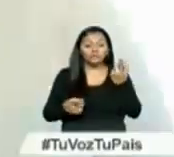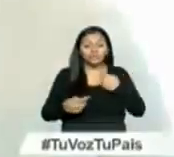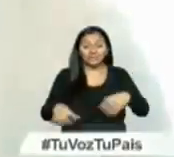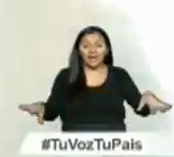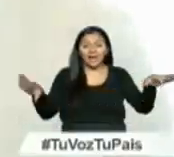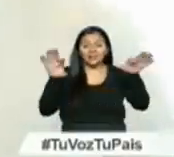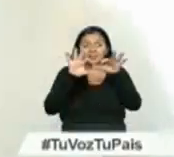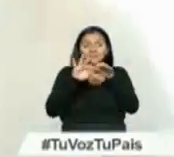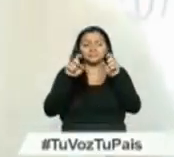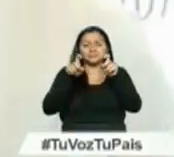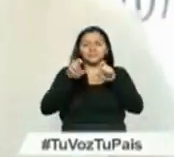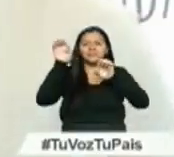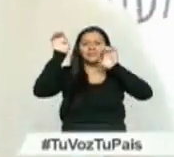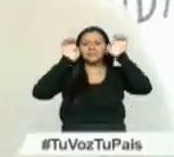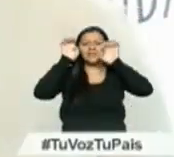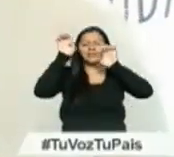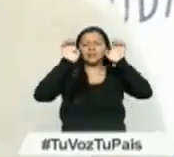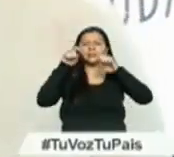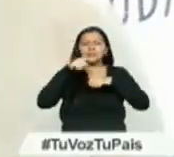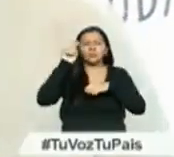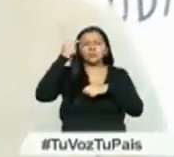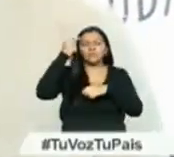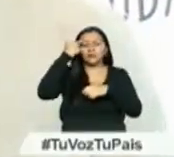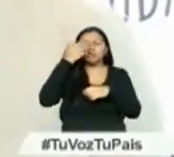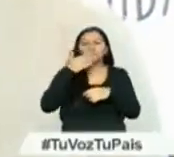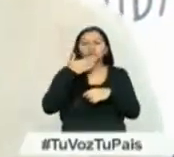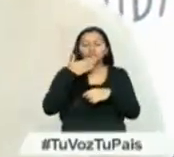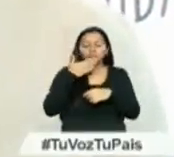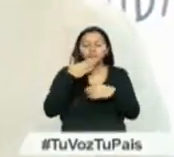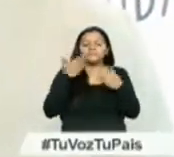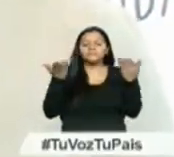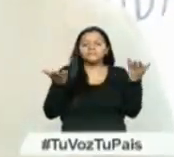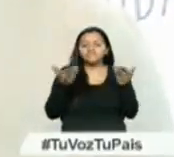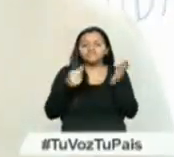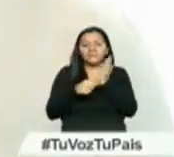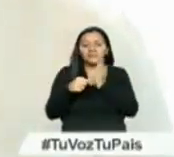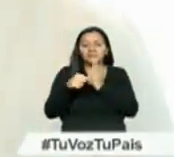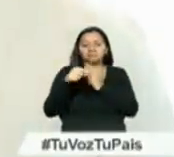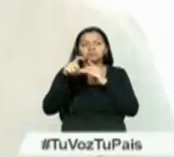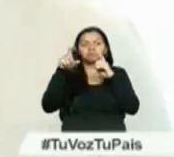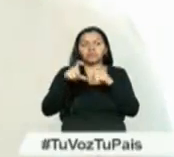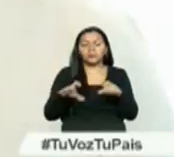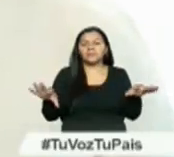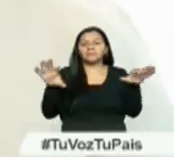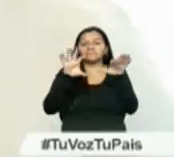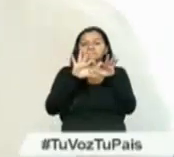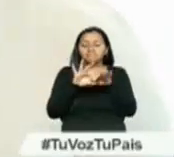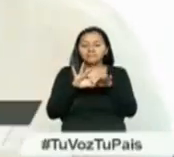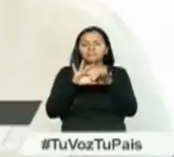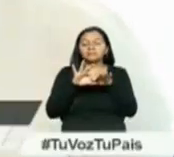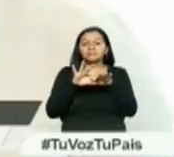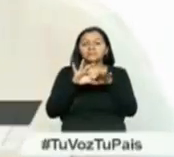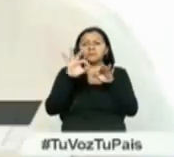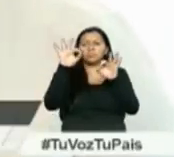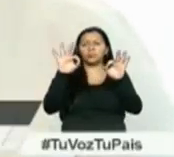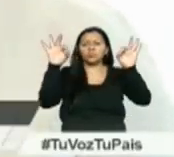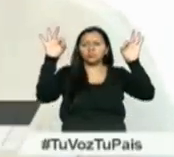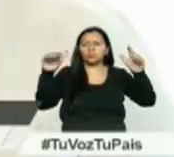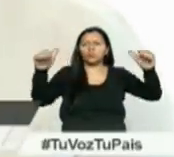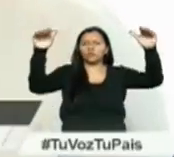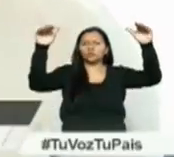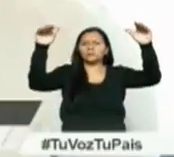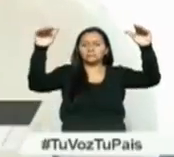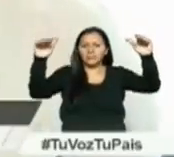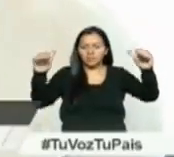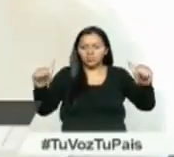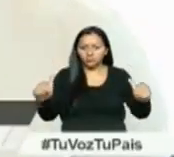trabajar en toda esta estrategia que maneja el gobierno nacional desde los distintos ministerios para poder bajar esas cifras que existen